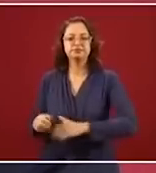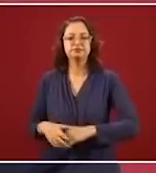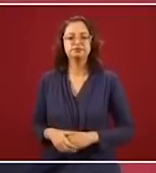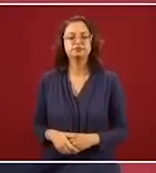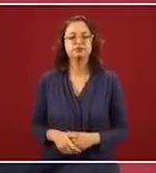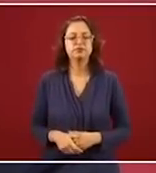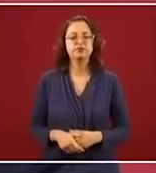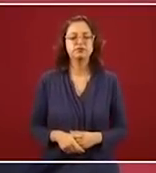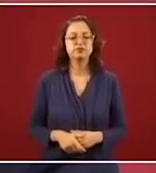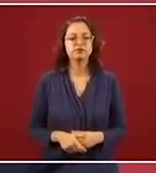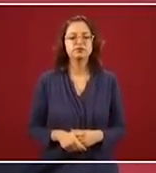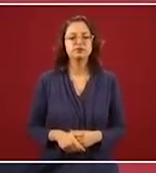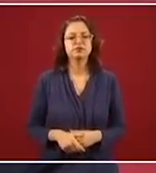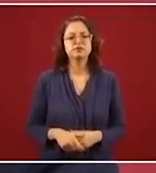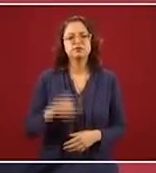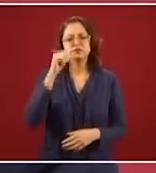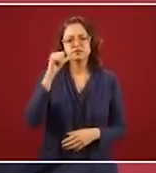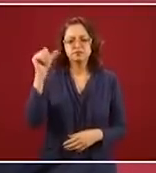como